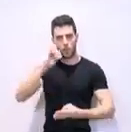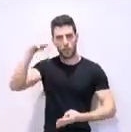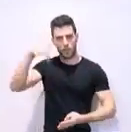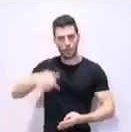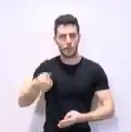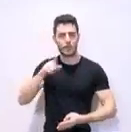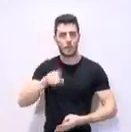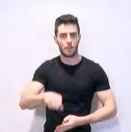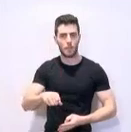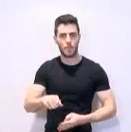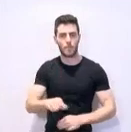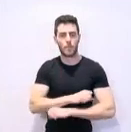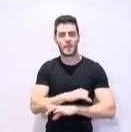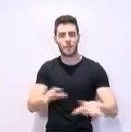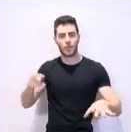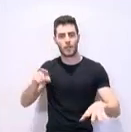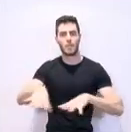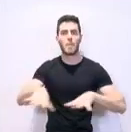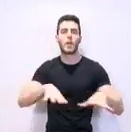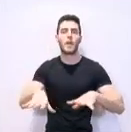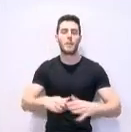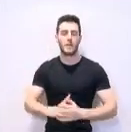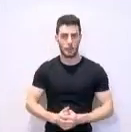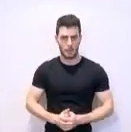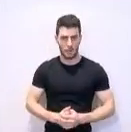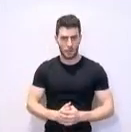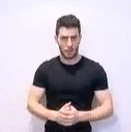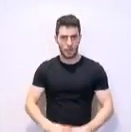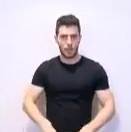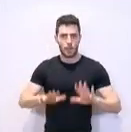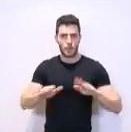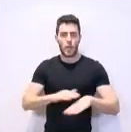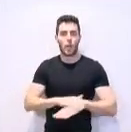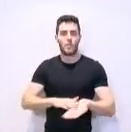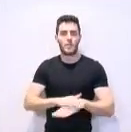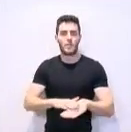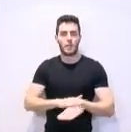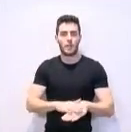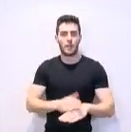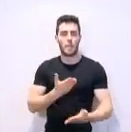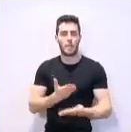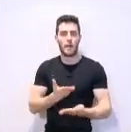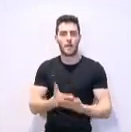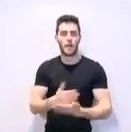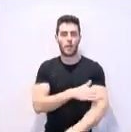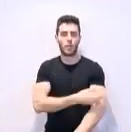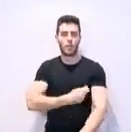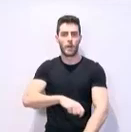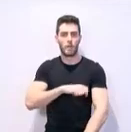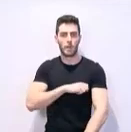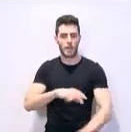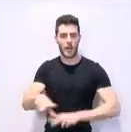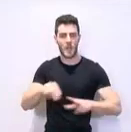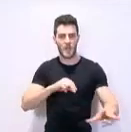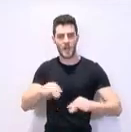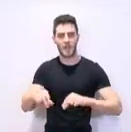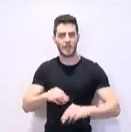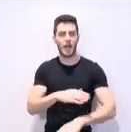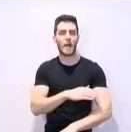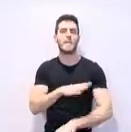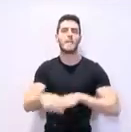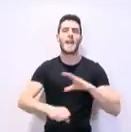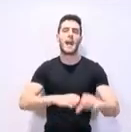también a difundirla y a ponerla en marcha. Pero es fundamental instar al Gobierno de España a definir una cesta de la compra básica